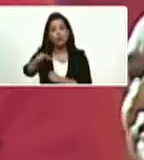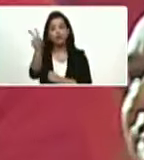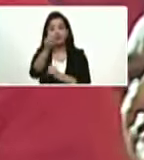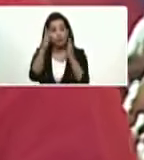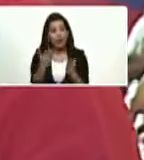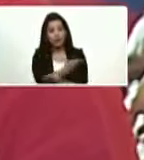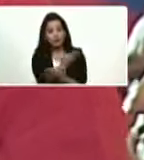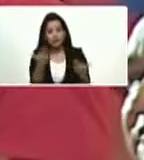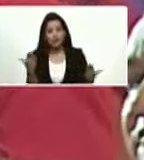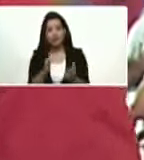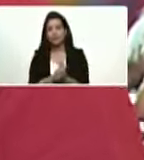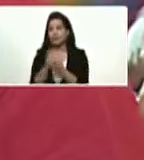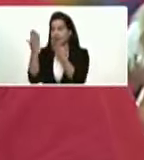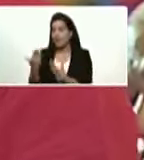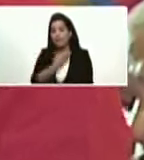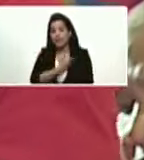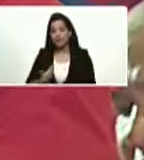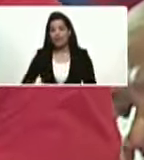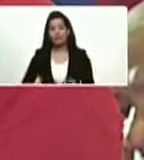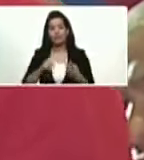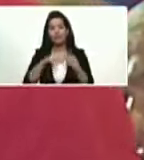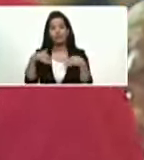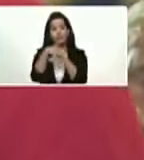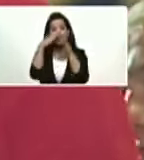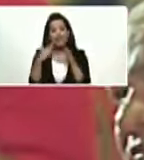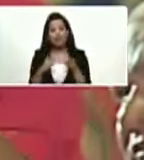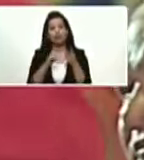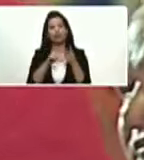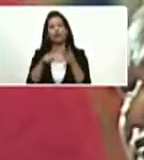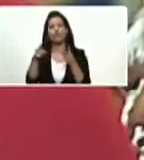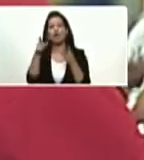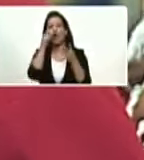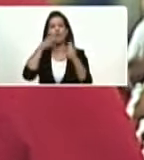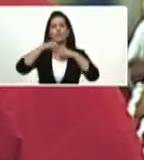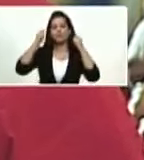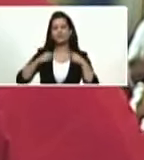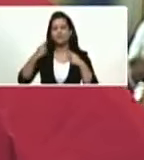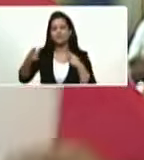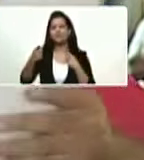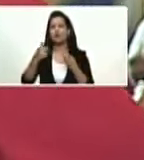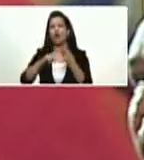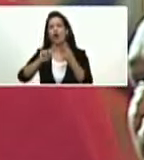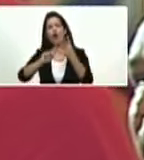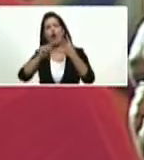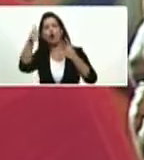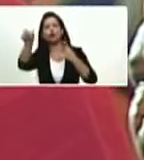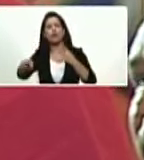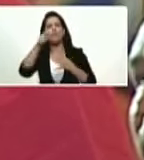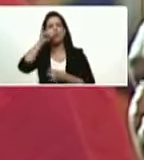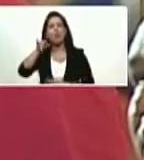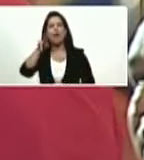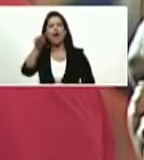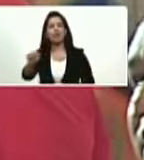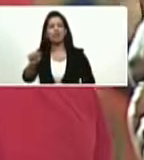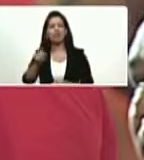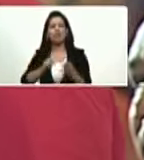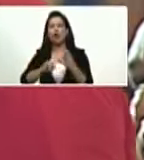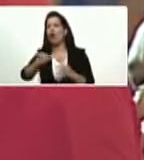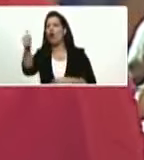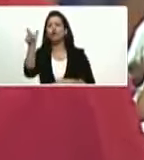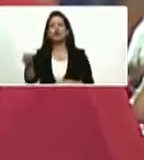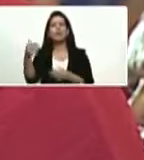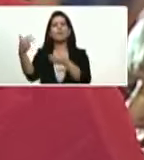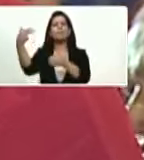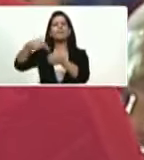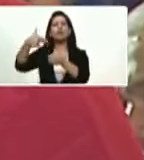presentes, presidente, ministro, viceministro, Aristóbulo Juan, al compañero Eulogio, el compañero